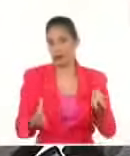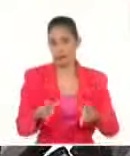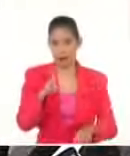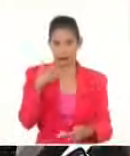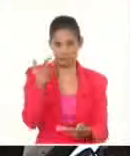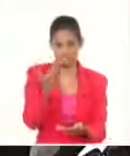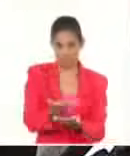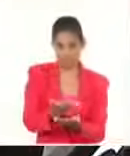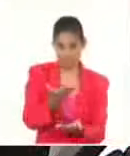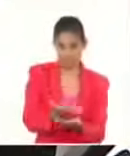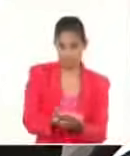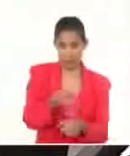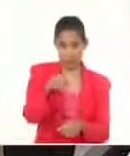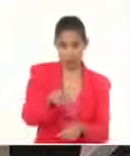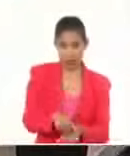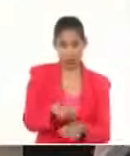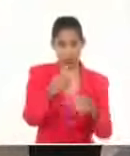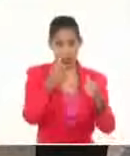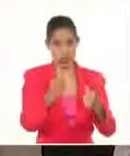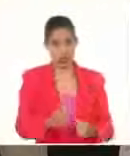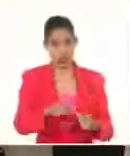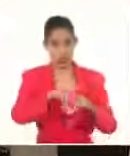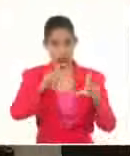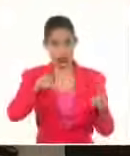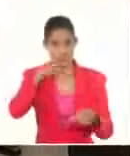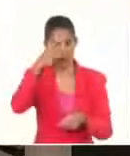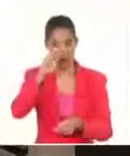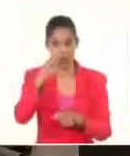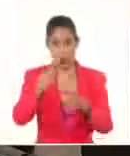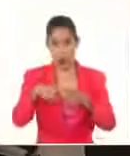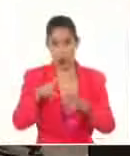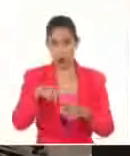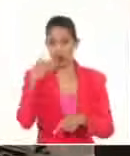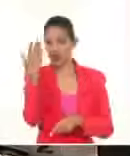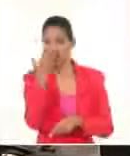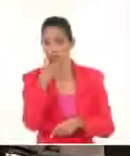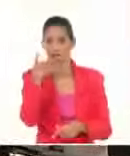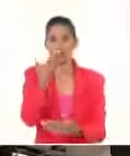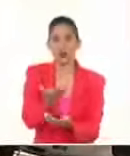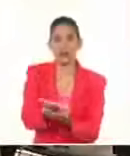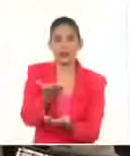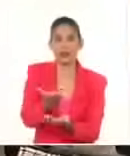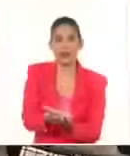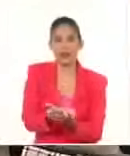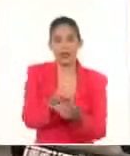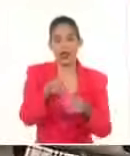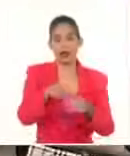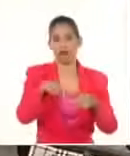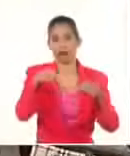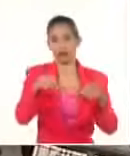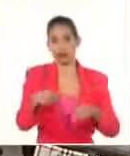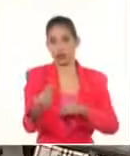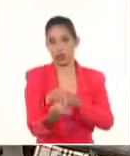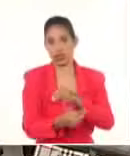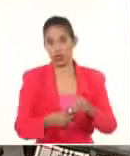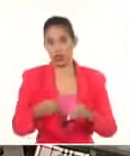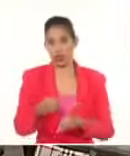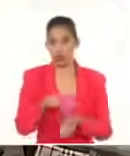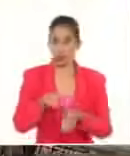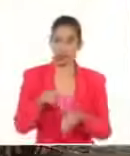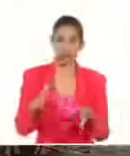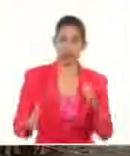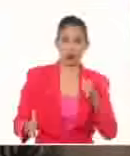acredita como arraigo en el país para quienes solicitan la residencia efectiva migratoria o para quienes solicitan la condición de inversores y